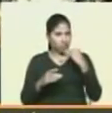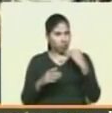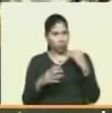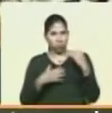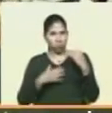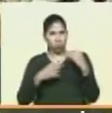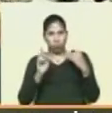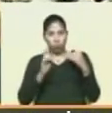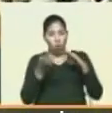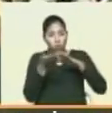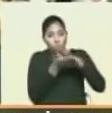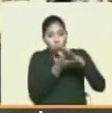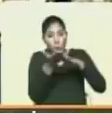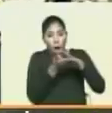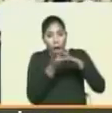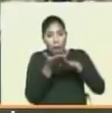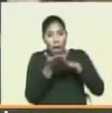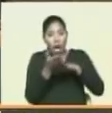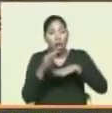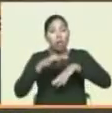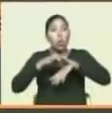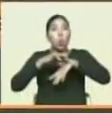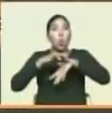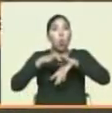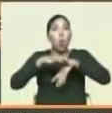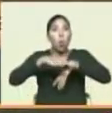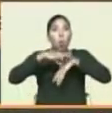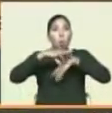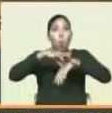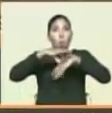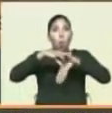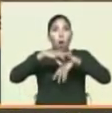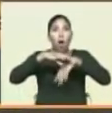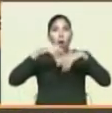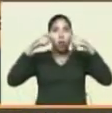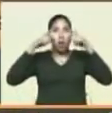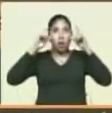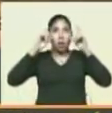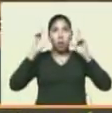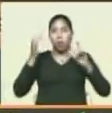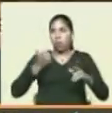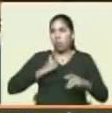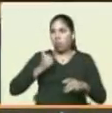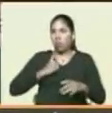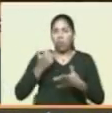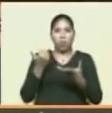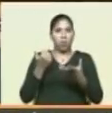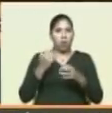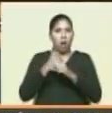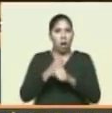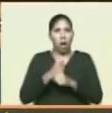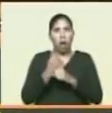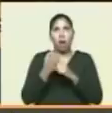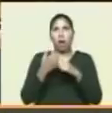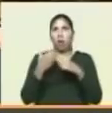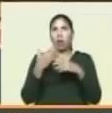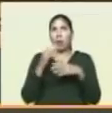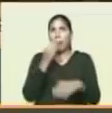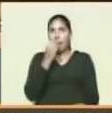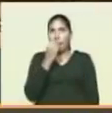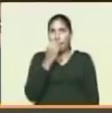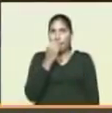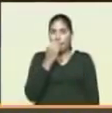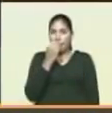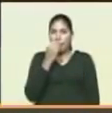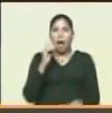suela es de cuero. Y el cuero viene de algún animal, pues, no sabemos de cuál. Ahora hay zapatos que son de polímeros, son